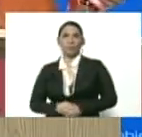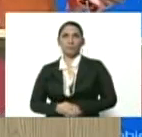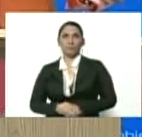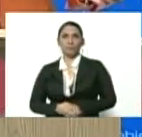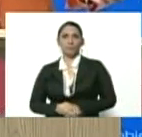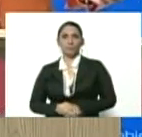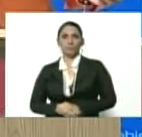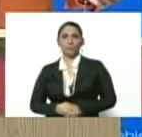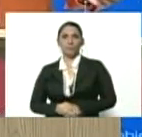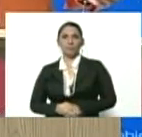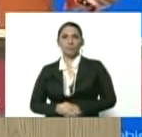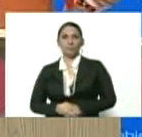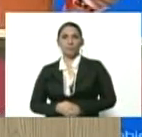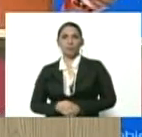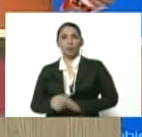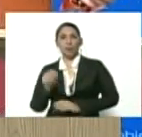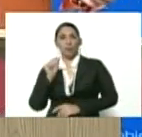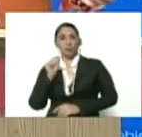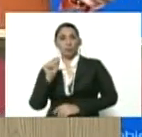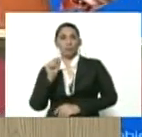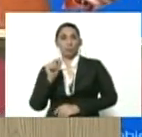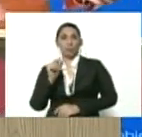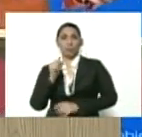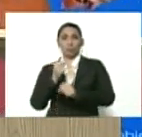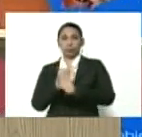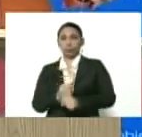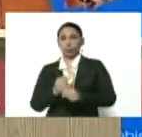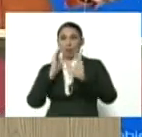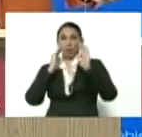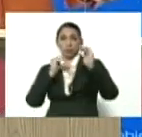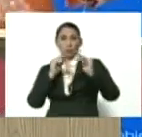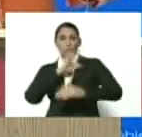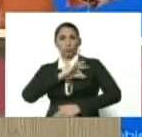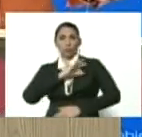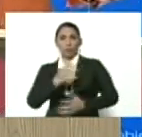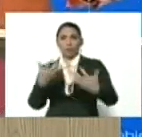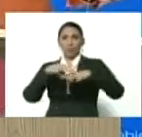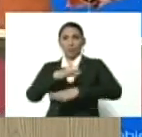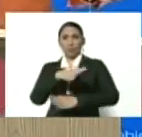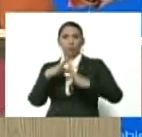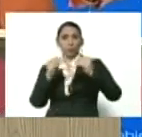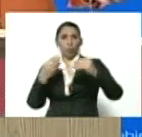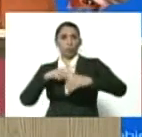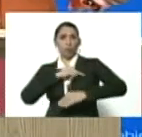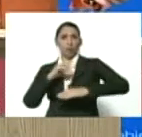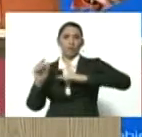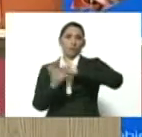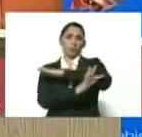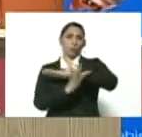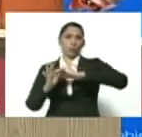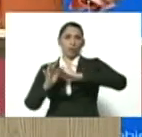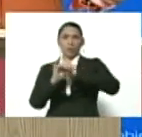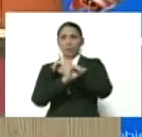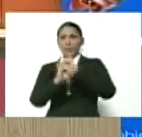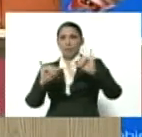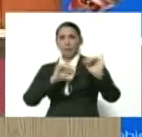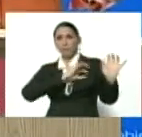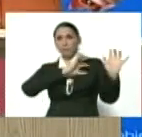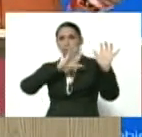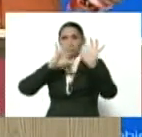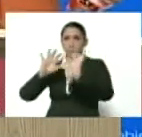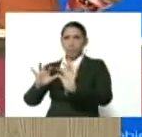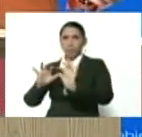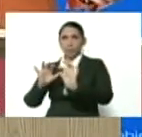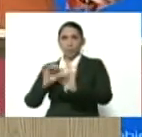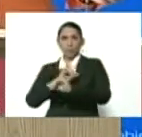a través de los puestos de atención social integral de toda la frontera, nuestros estados fronterizos, ya han regresado, desde